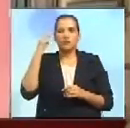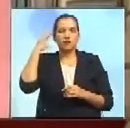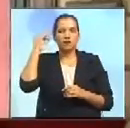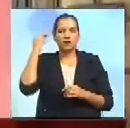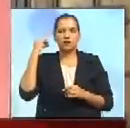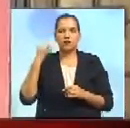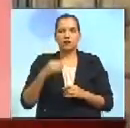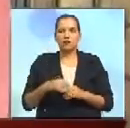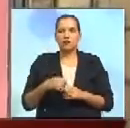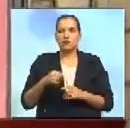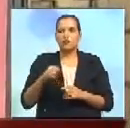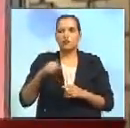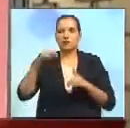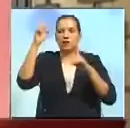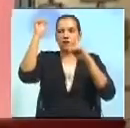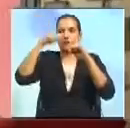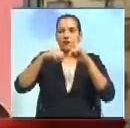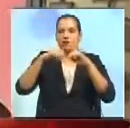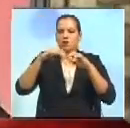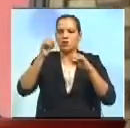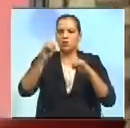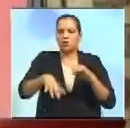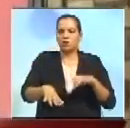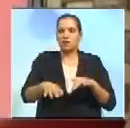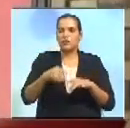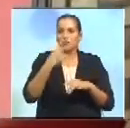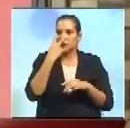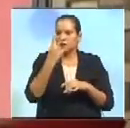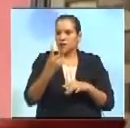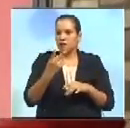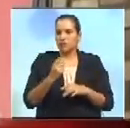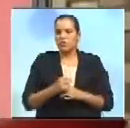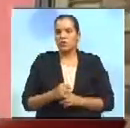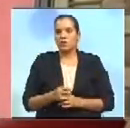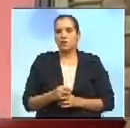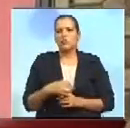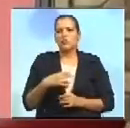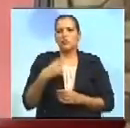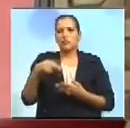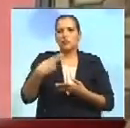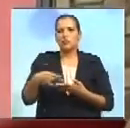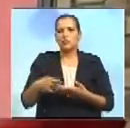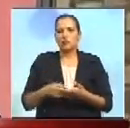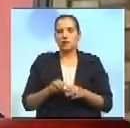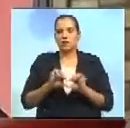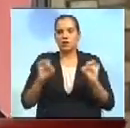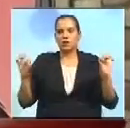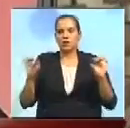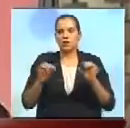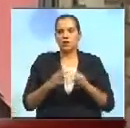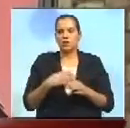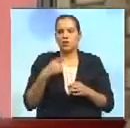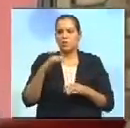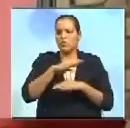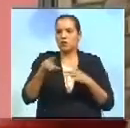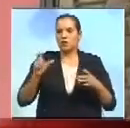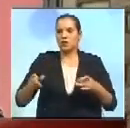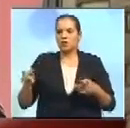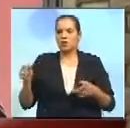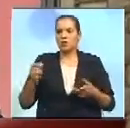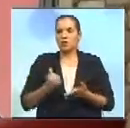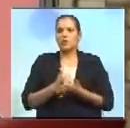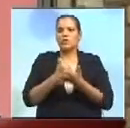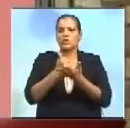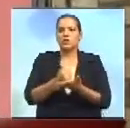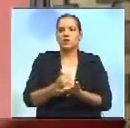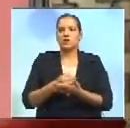de la luz y vimos con el fierro que hay abajo y ahí la gente, estuvimos aquí todos para ayudar a bajar, pero